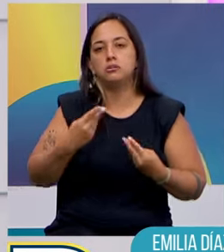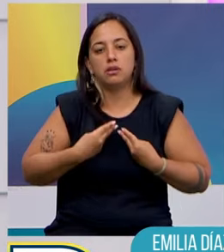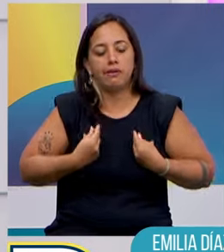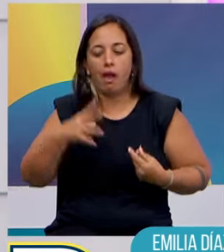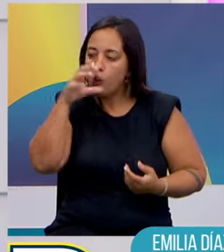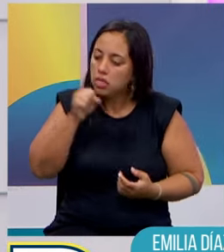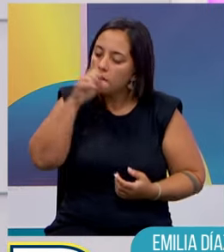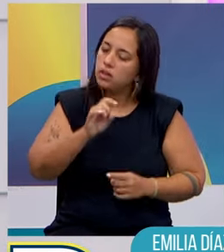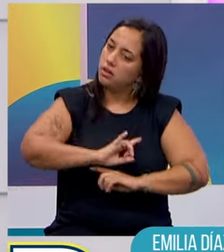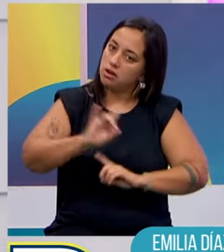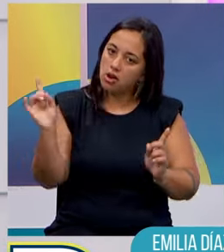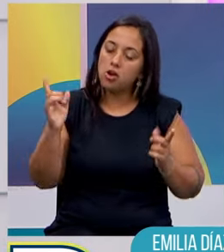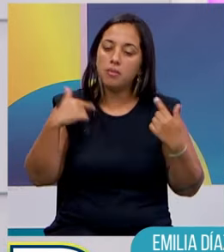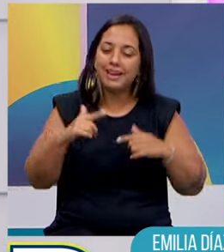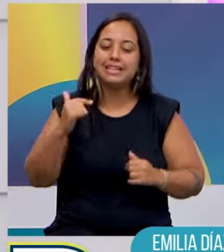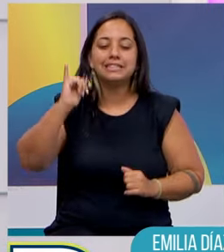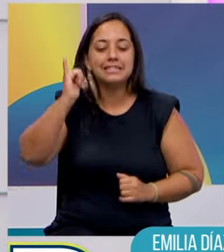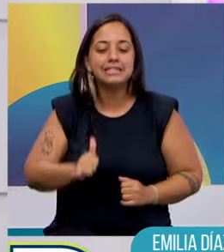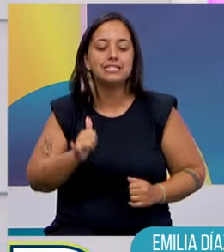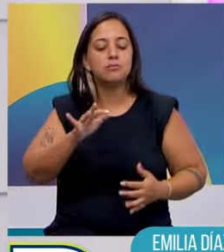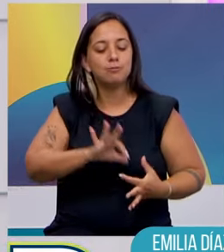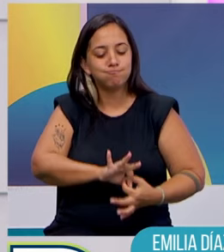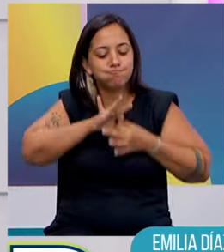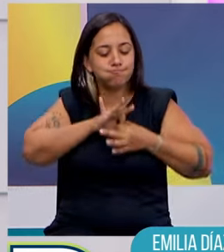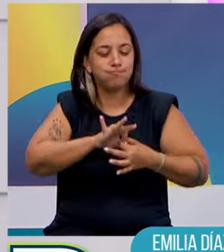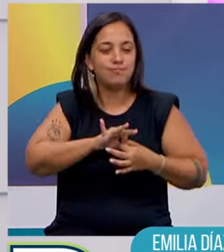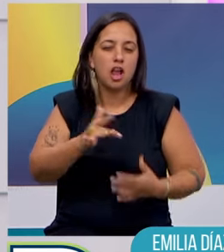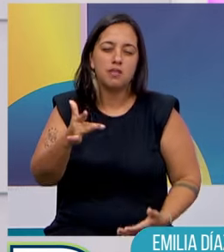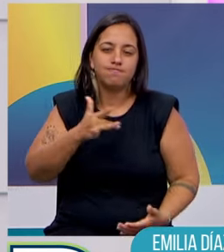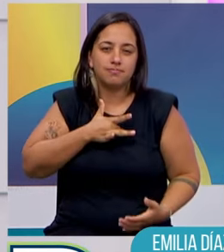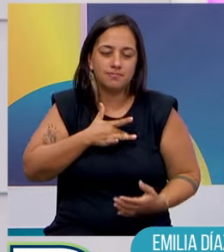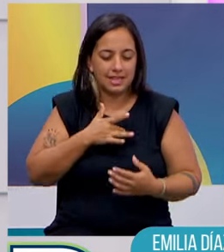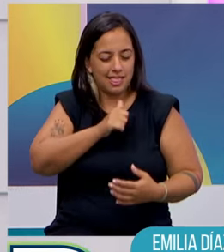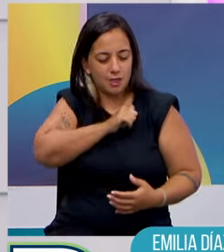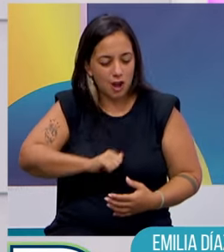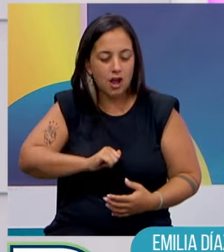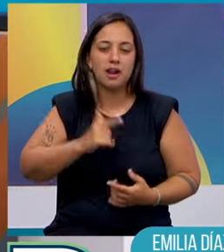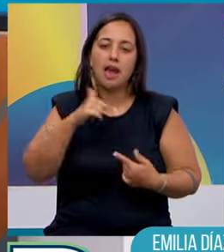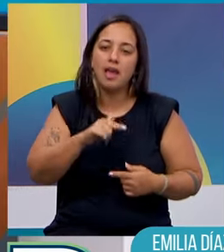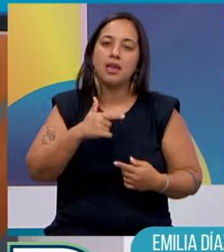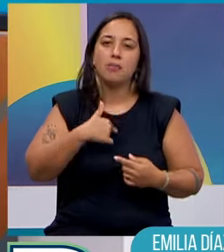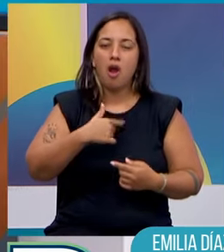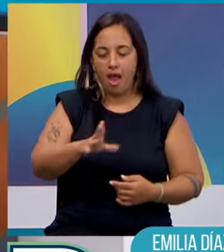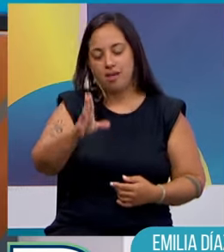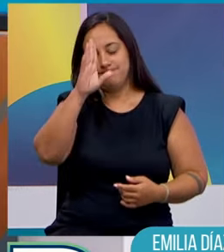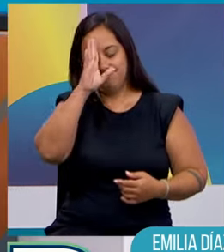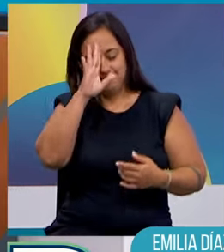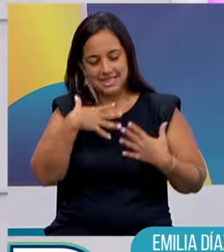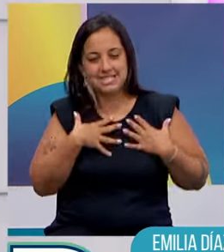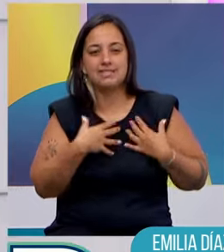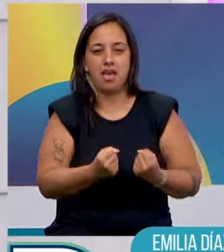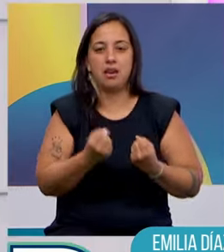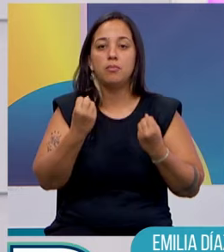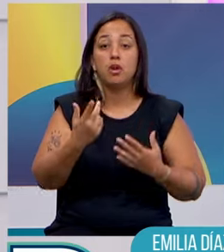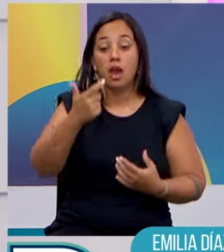contactar con la herida y esa herida... Aprender a sanar. Sanarla. Aprender a sanar. porque solamente vos sabés lo que te lastimó.